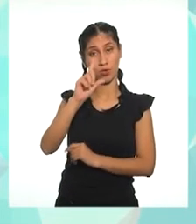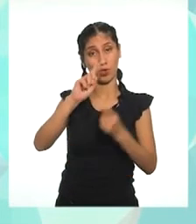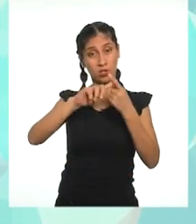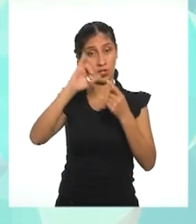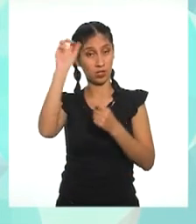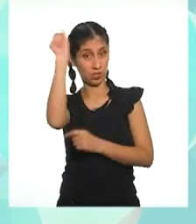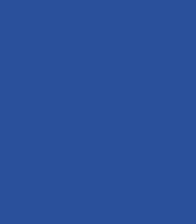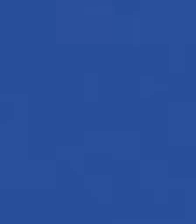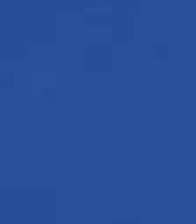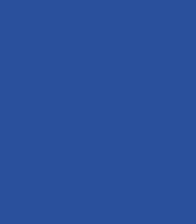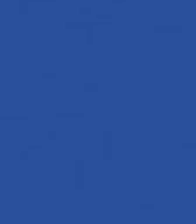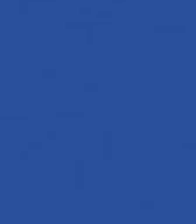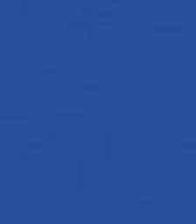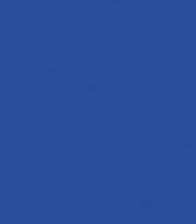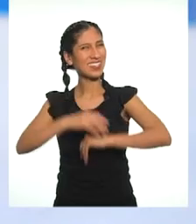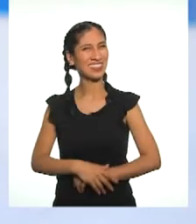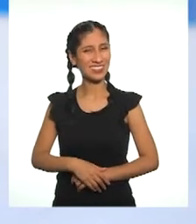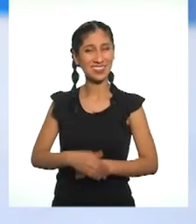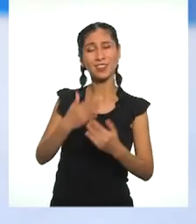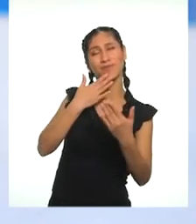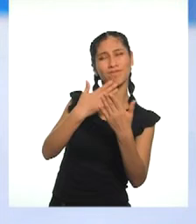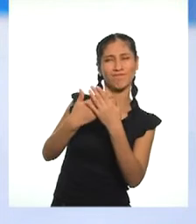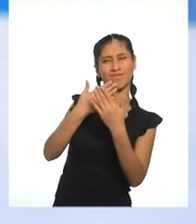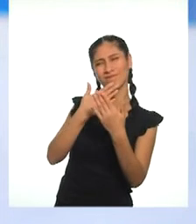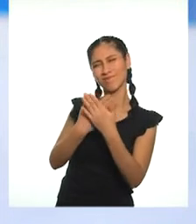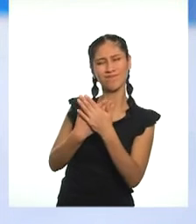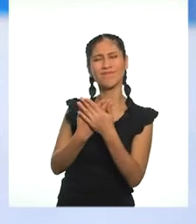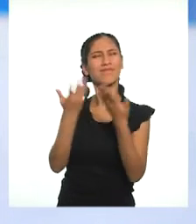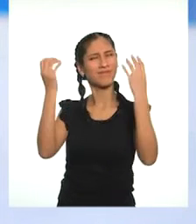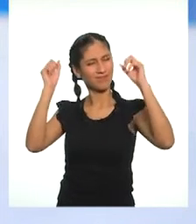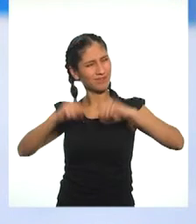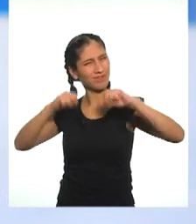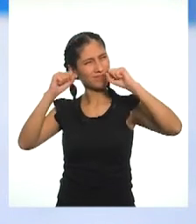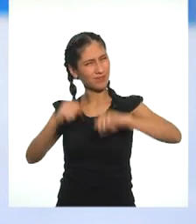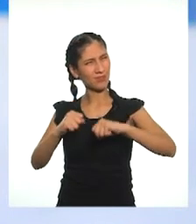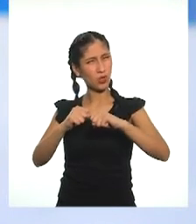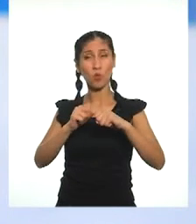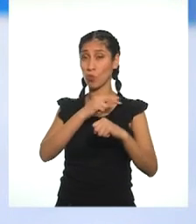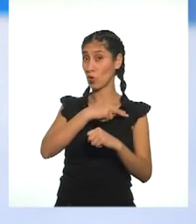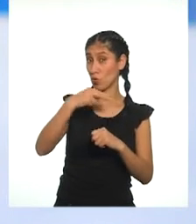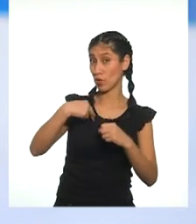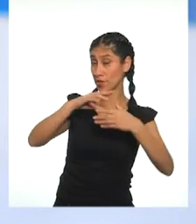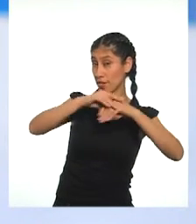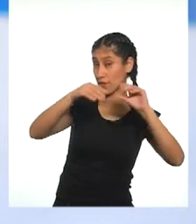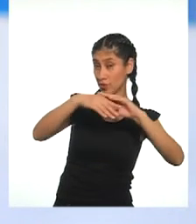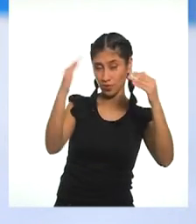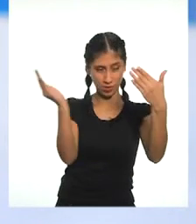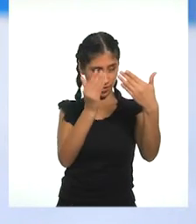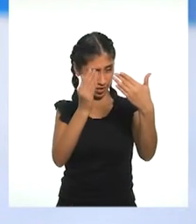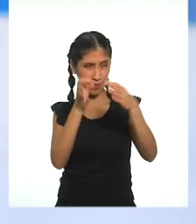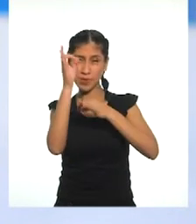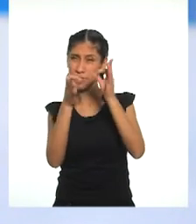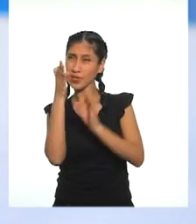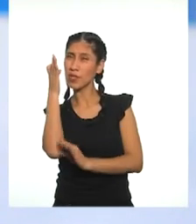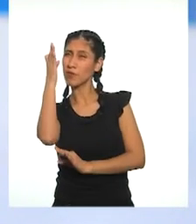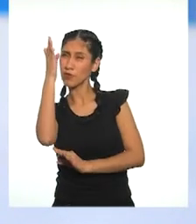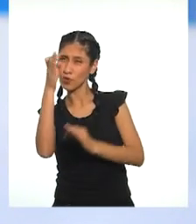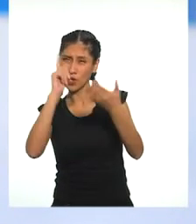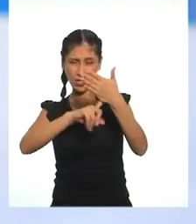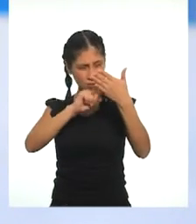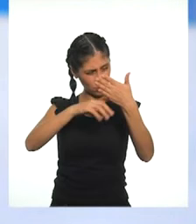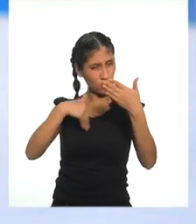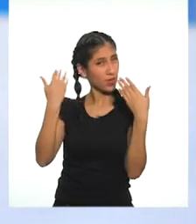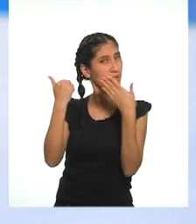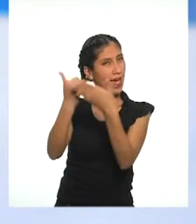o prolepsis. Muchas gracias. Definitivamente, como nuestro relato hablará del futuro, esta técnica nos